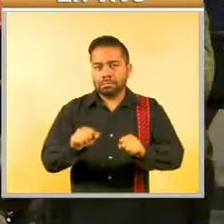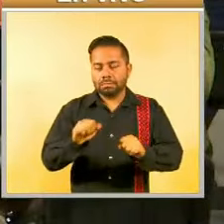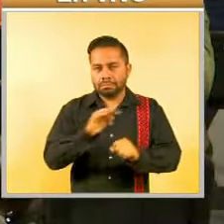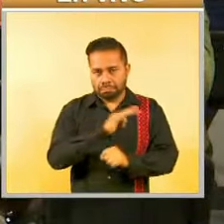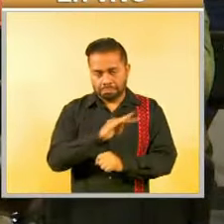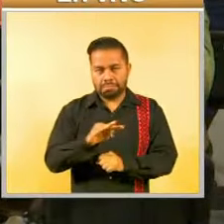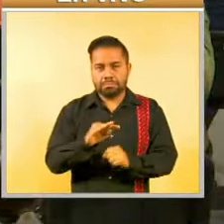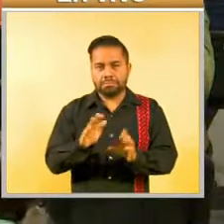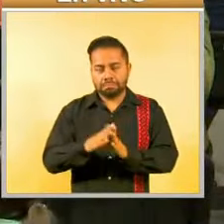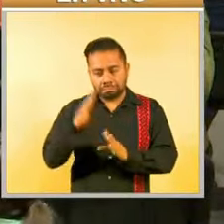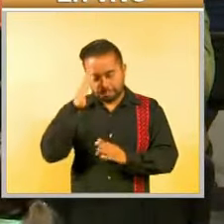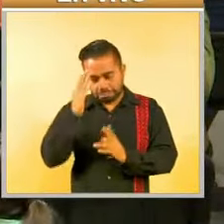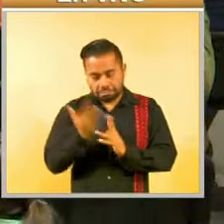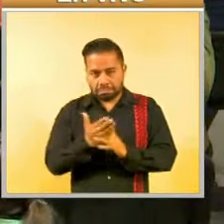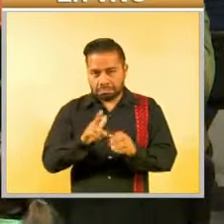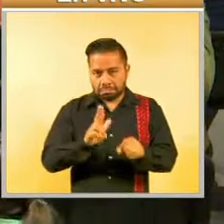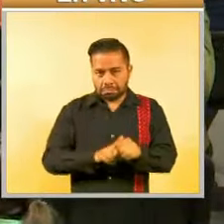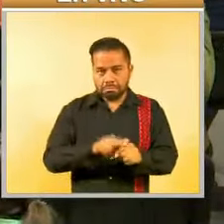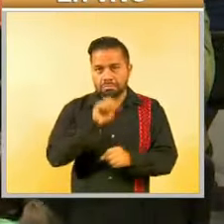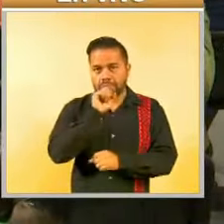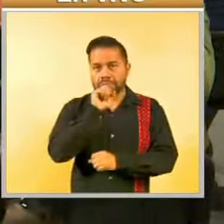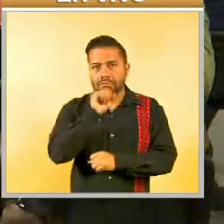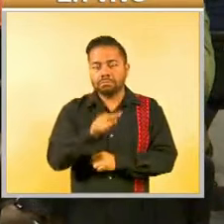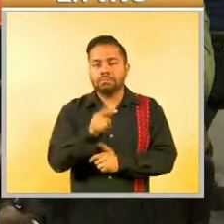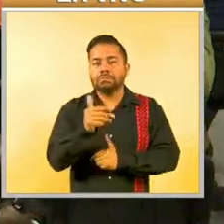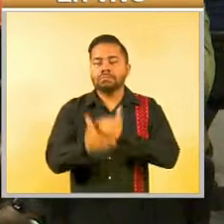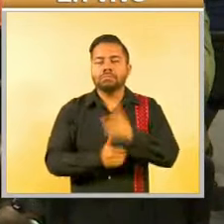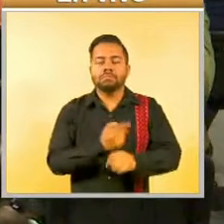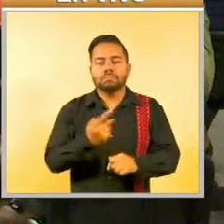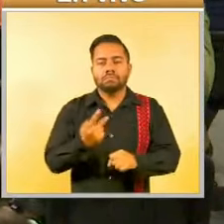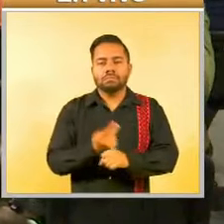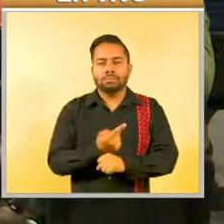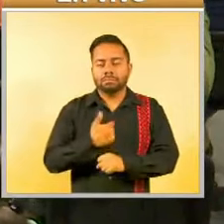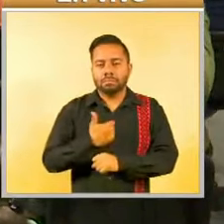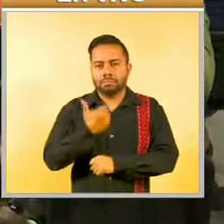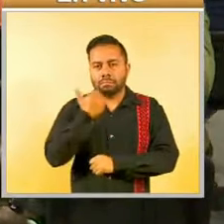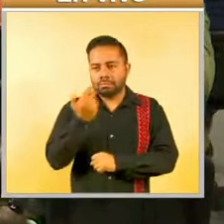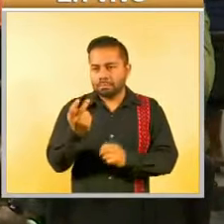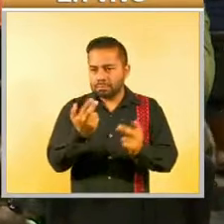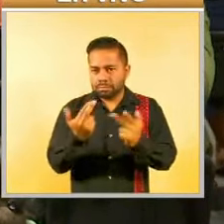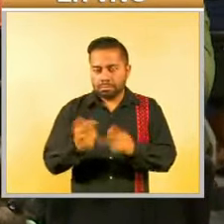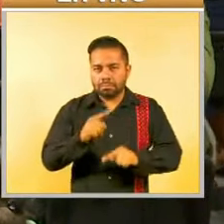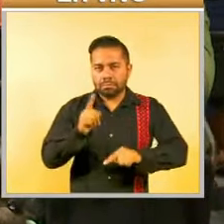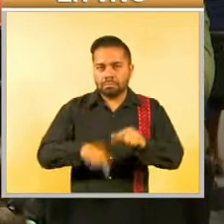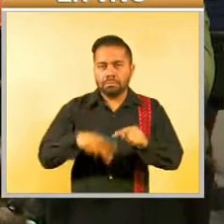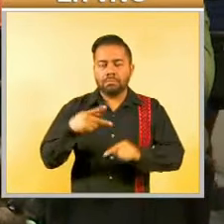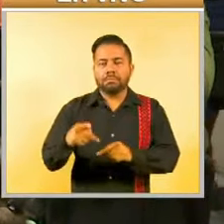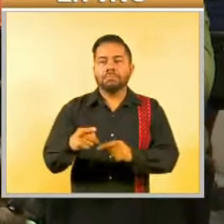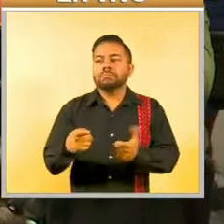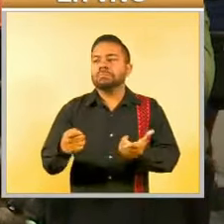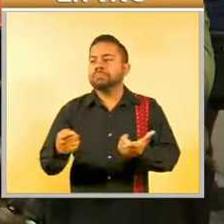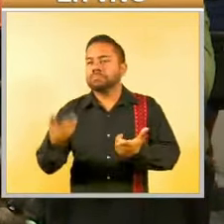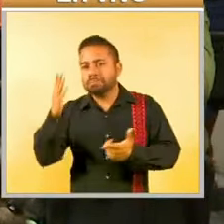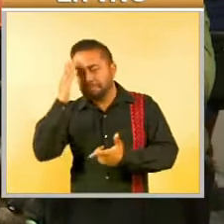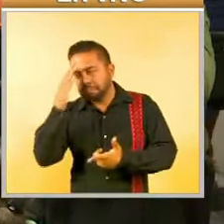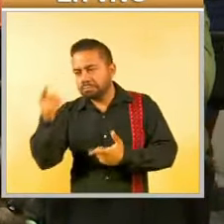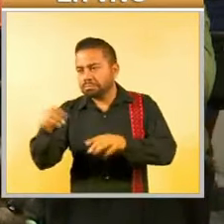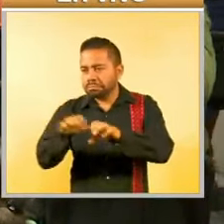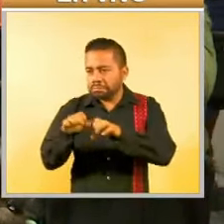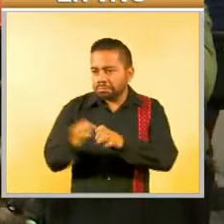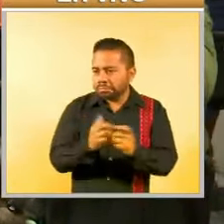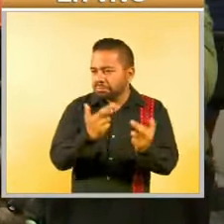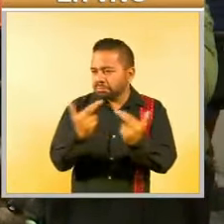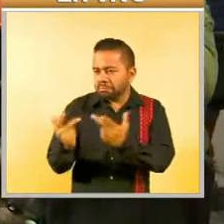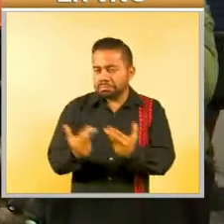a nivel mandos medios y que de alguna manera buscamos desmantelar a veces esos brazos logísticos que les permite a ellos